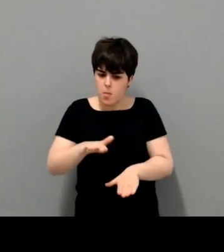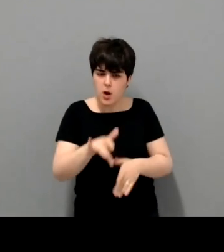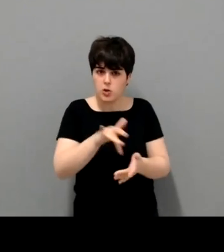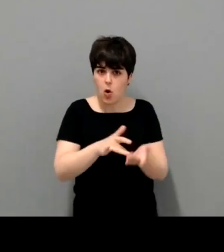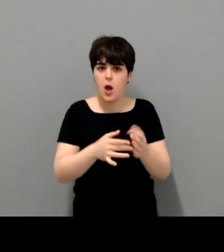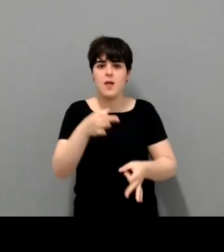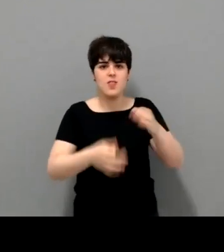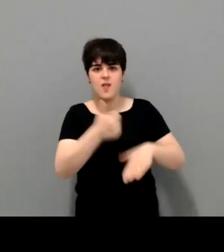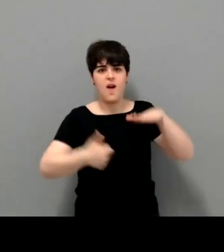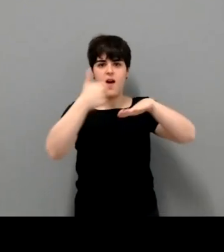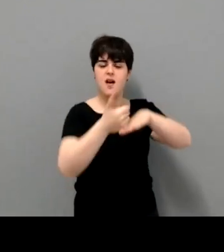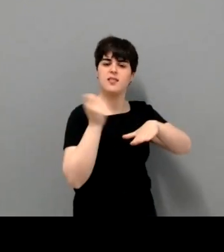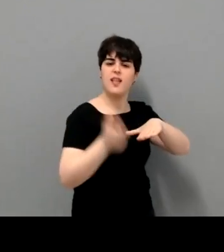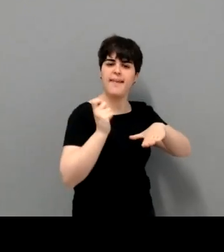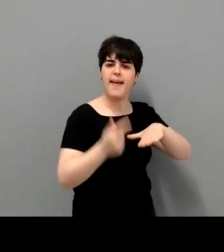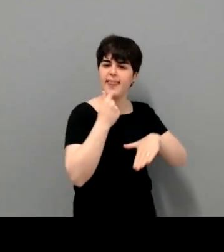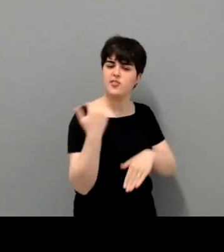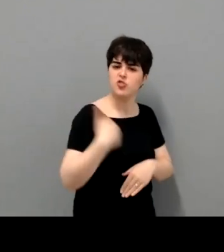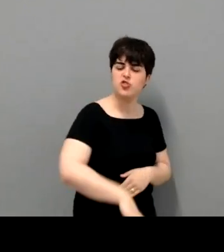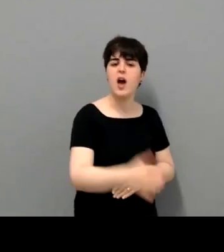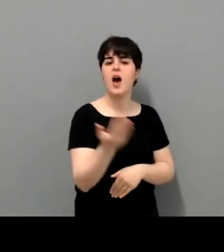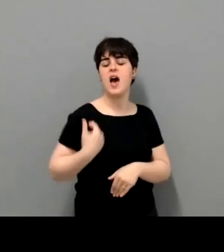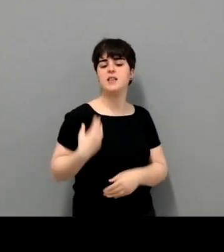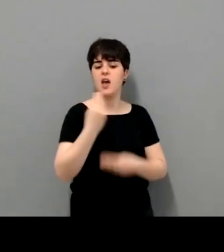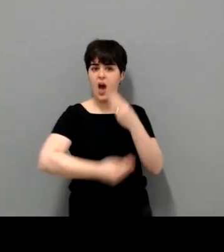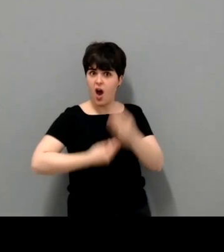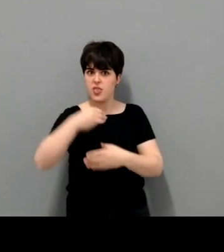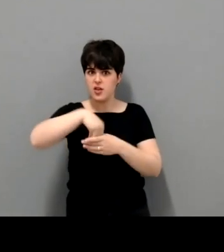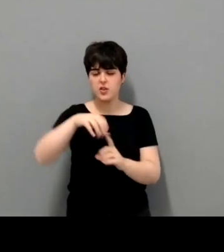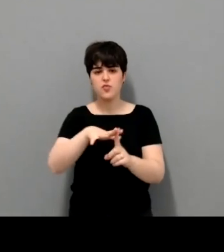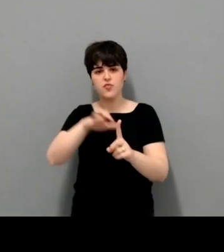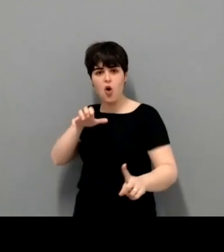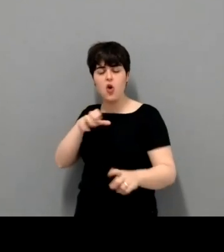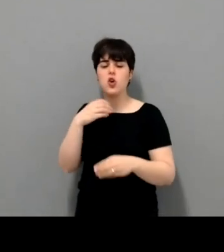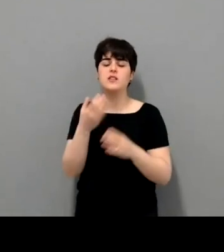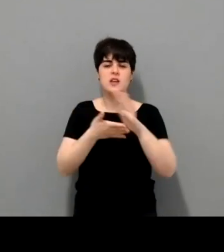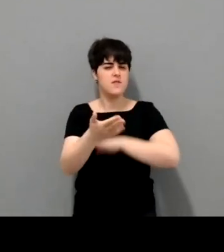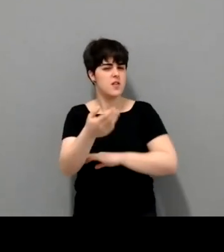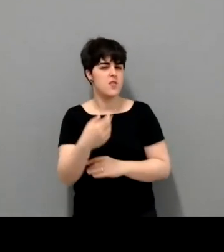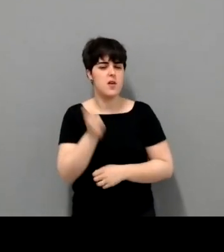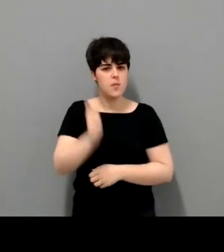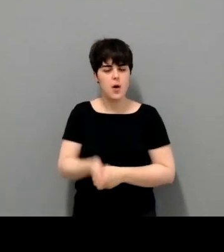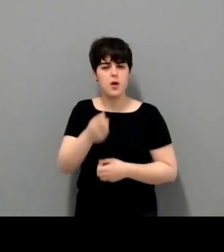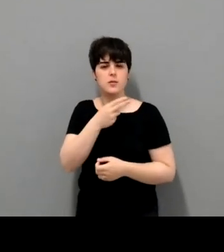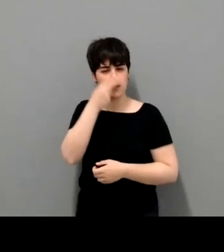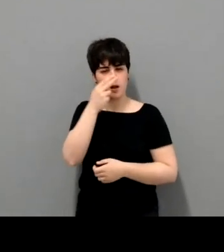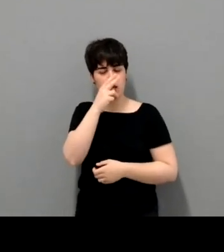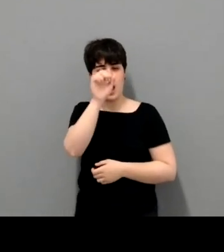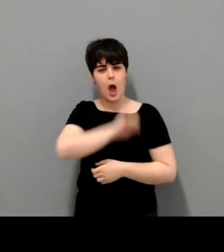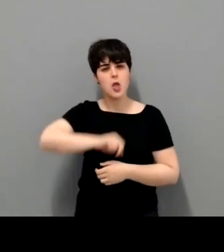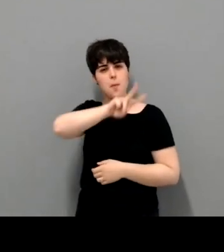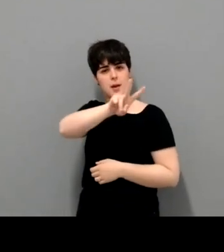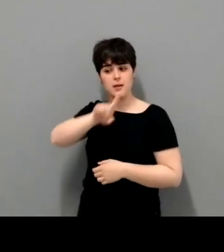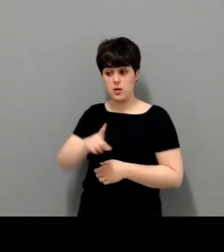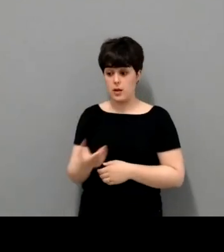ya lo ha dicho en varias ocasiones. Ayer lo analizábamos en este foro, una interesante sentencia del año 21. No estoy hablando